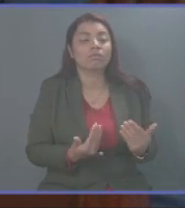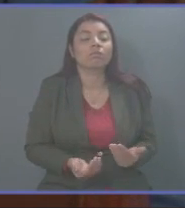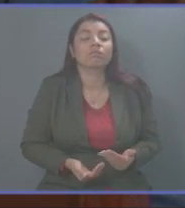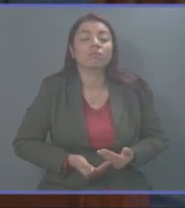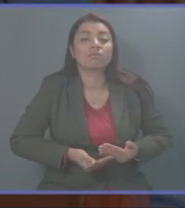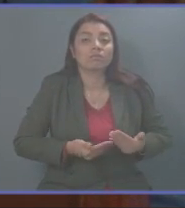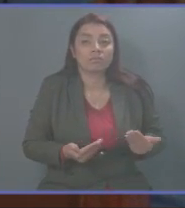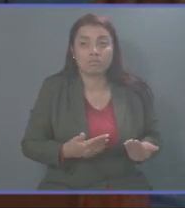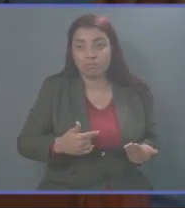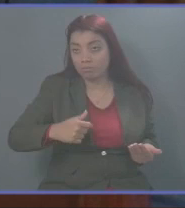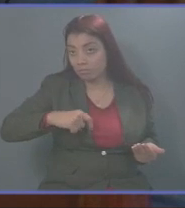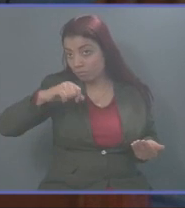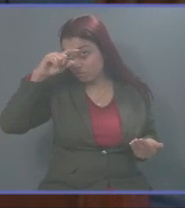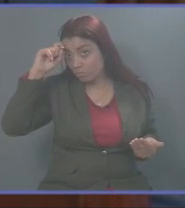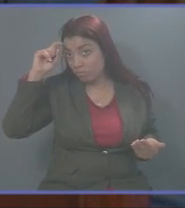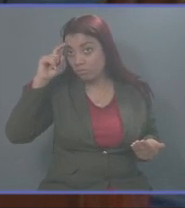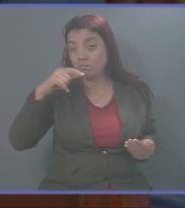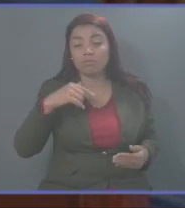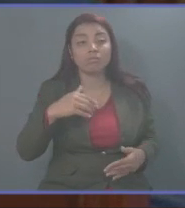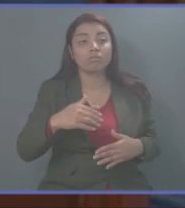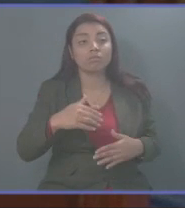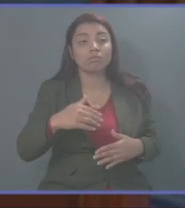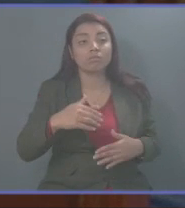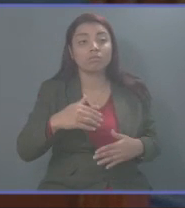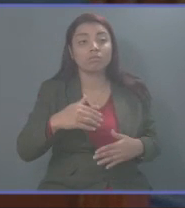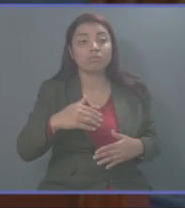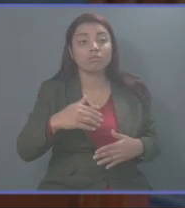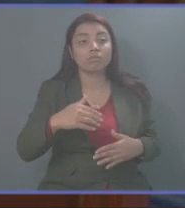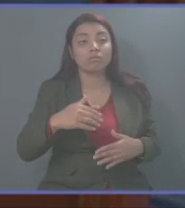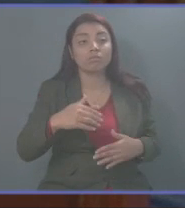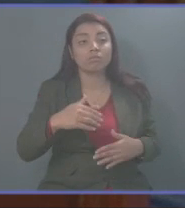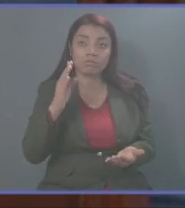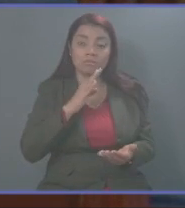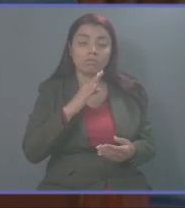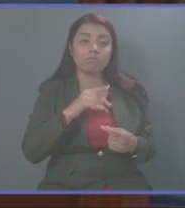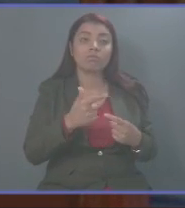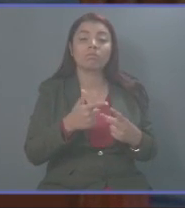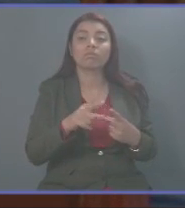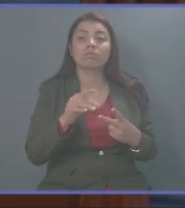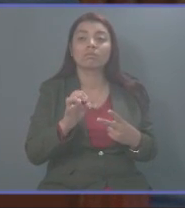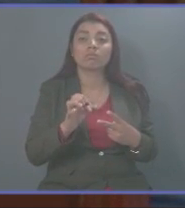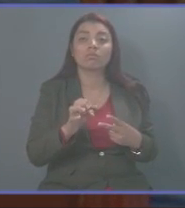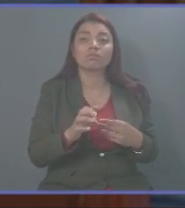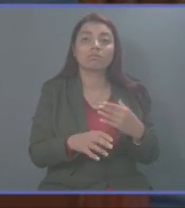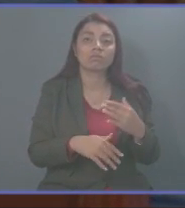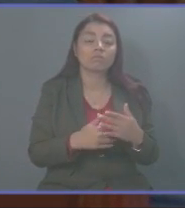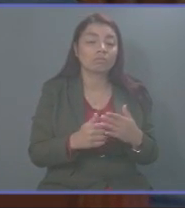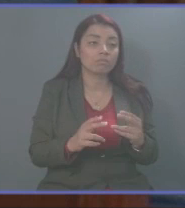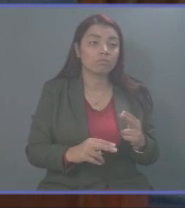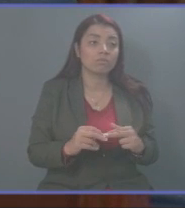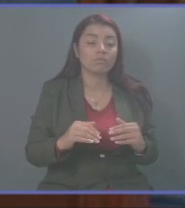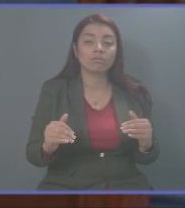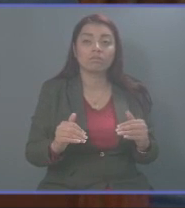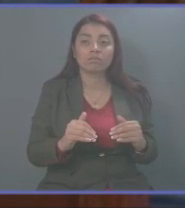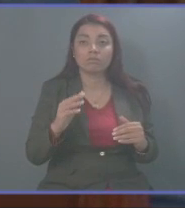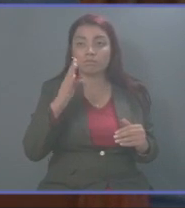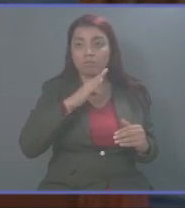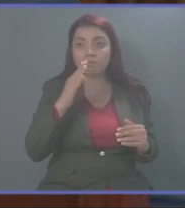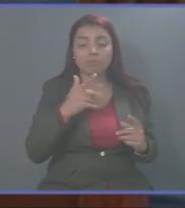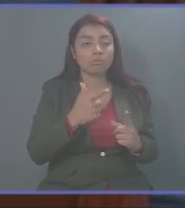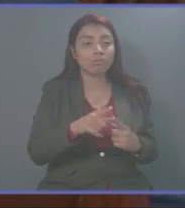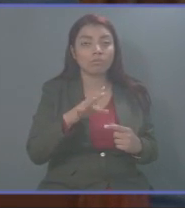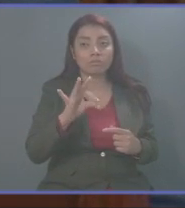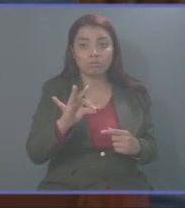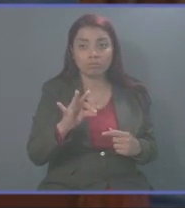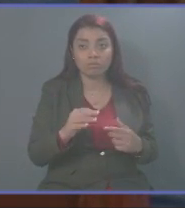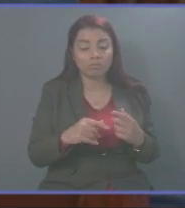trabajan en el tratamiento o aprovechamiento de los residuos. Literal E, infraestructura instalada para la gestión de residuos. Literal